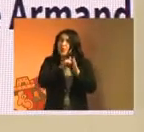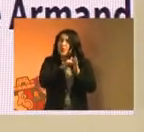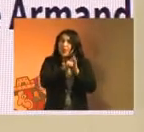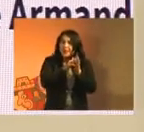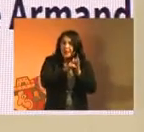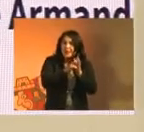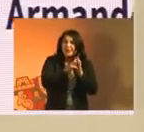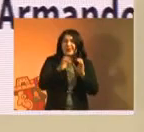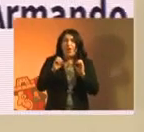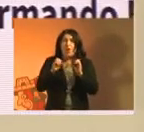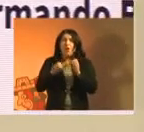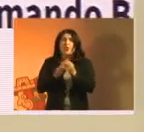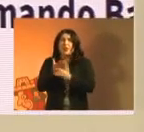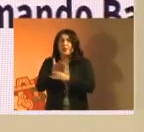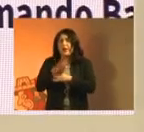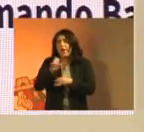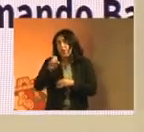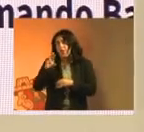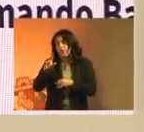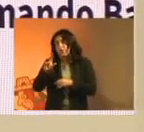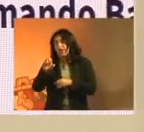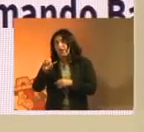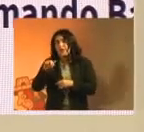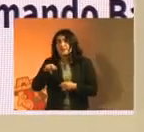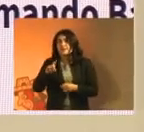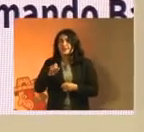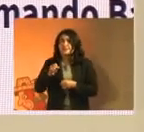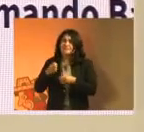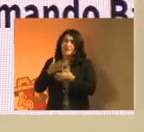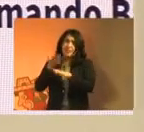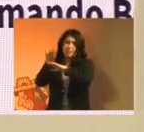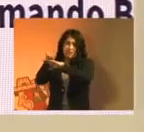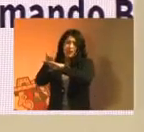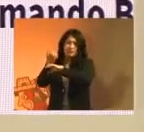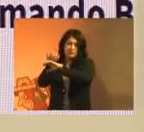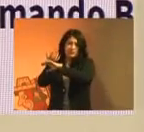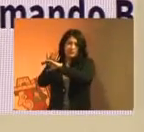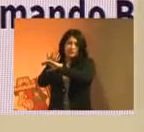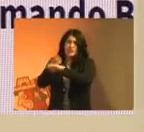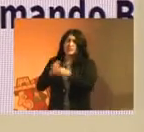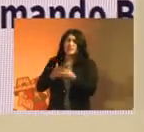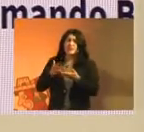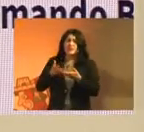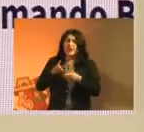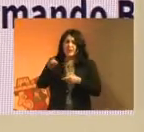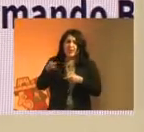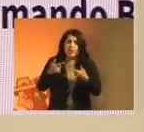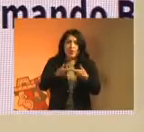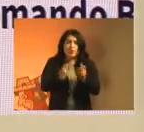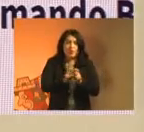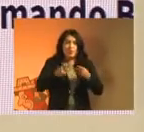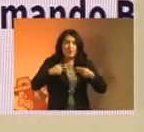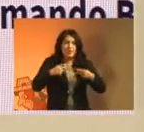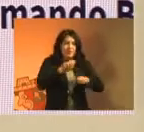quizás oa nueva orleans se va a eeuu se van la alianza y habla con los maderistas que sean en el exilio luego se va a nueva